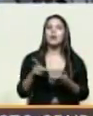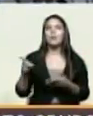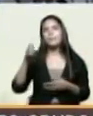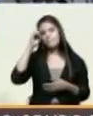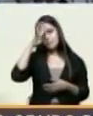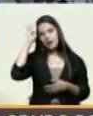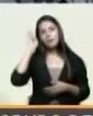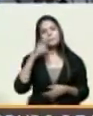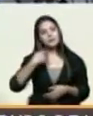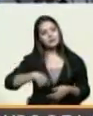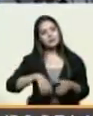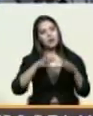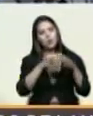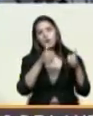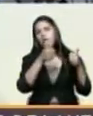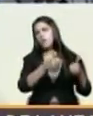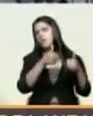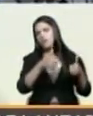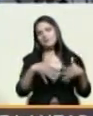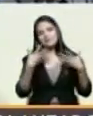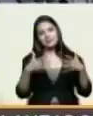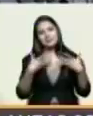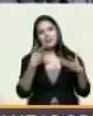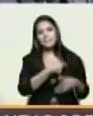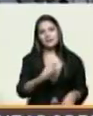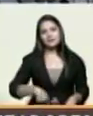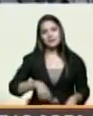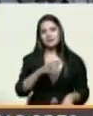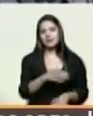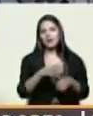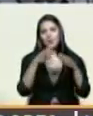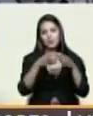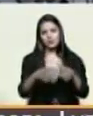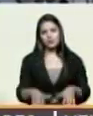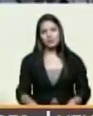la comisión. Me alegro por Mervin Bandolado que haya llegado presidente de la comisión.